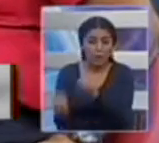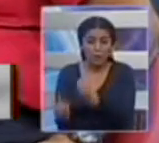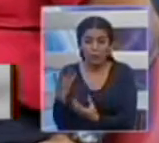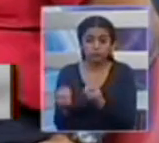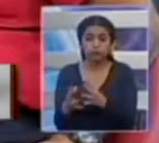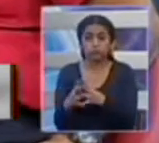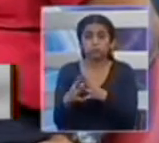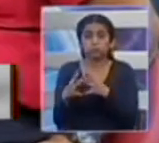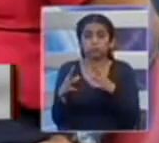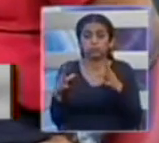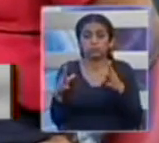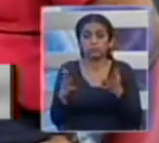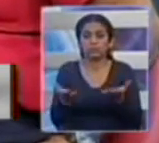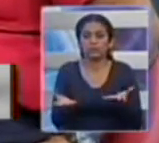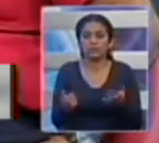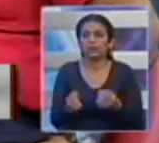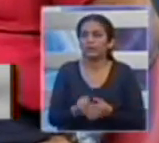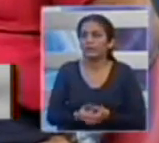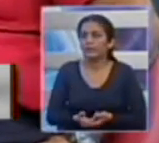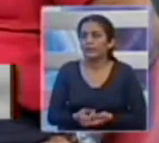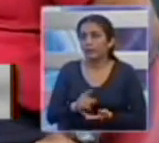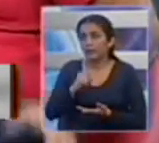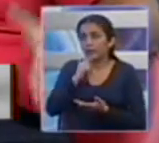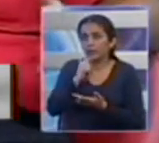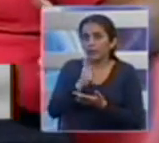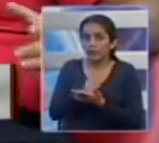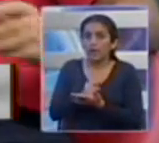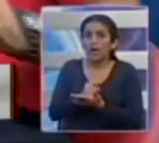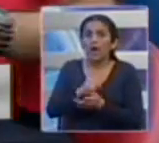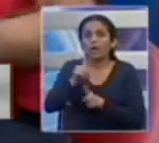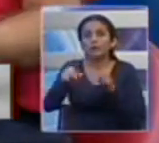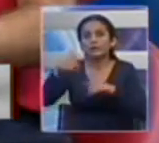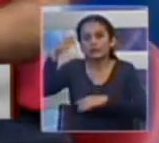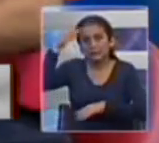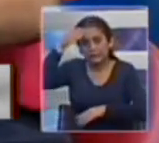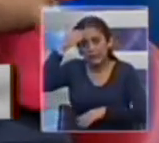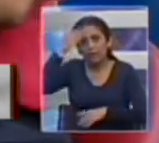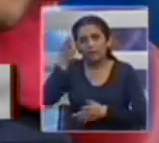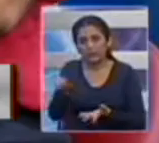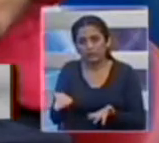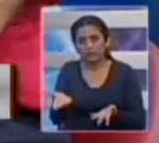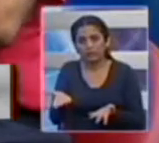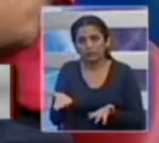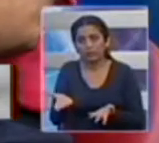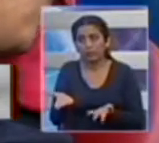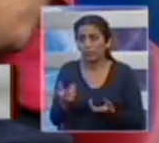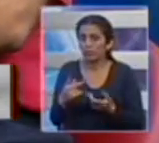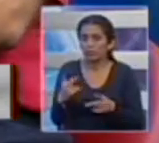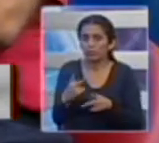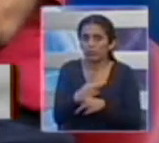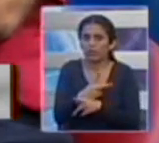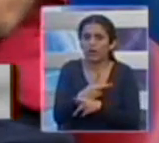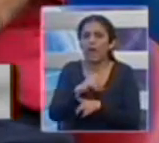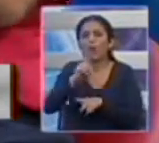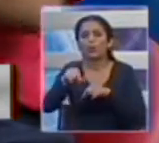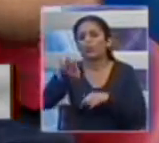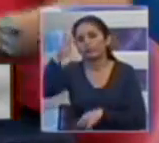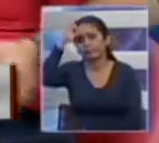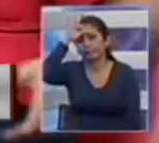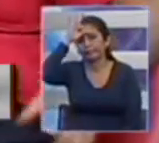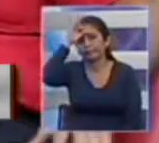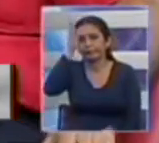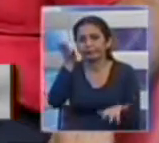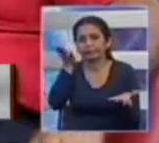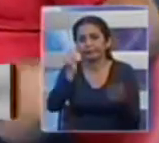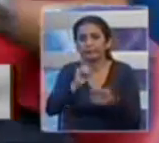con conocimiento, otras que sin conocimiento, es lógico, ¿no? Si yo tengo un petardo que tiene 10 gramos